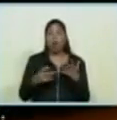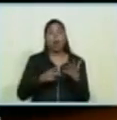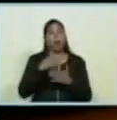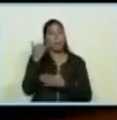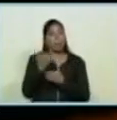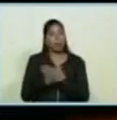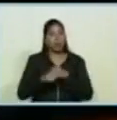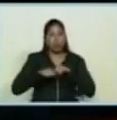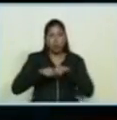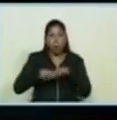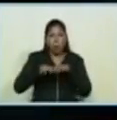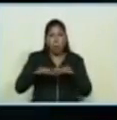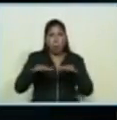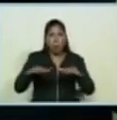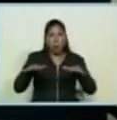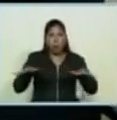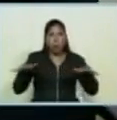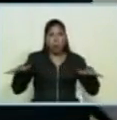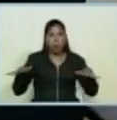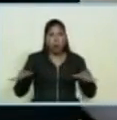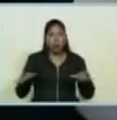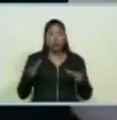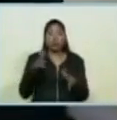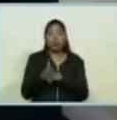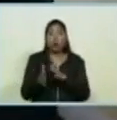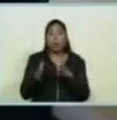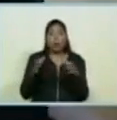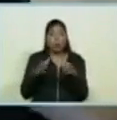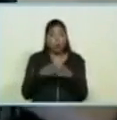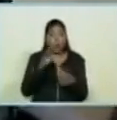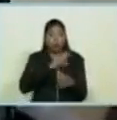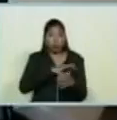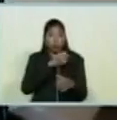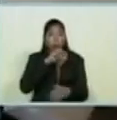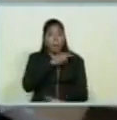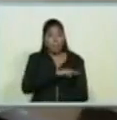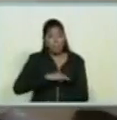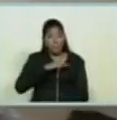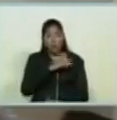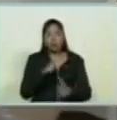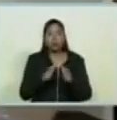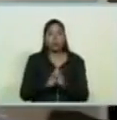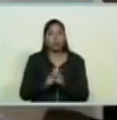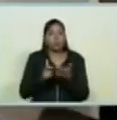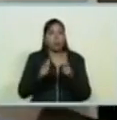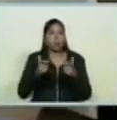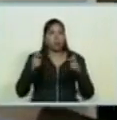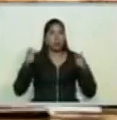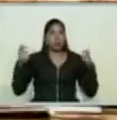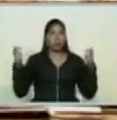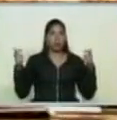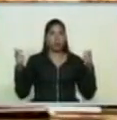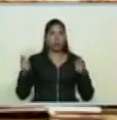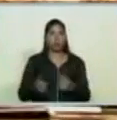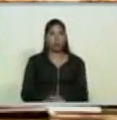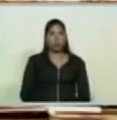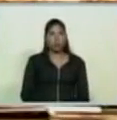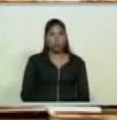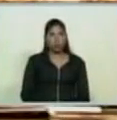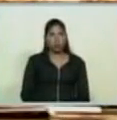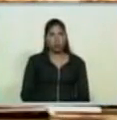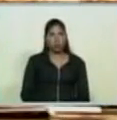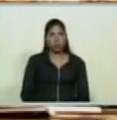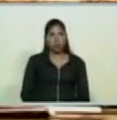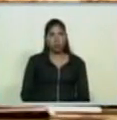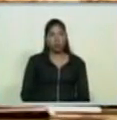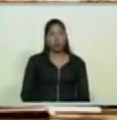de expansión y crecimiento de las bases de misiones socialistas como bases del carné de la patria y del movimiento Somos Venezuela.